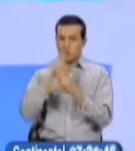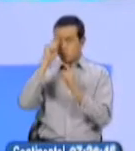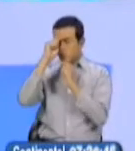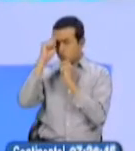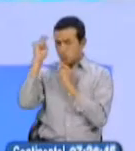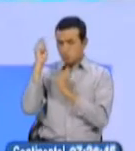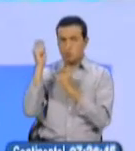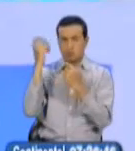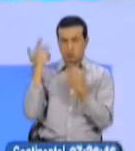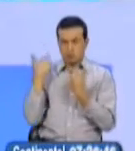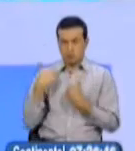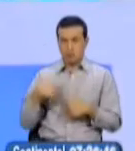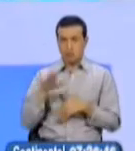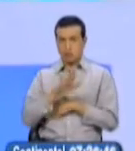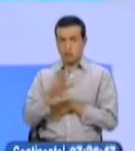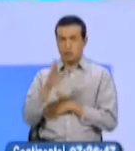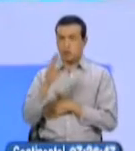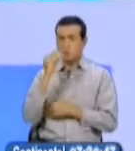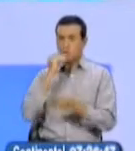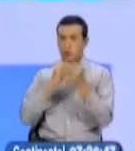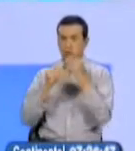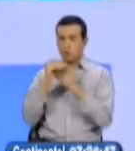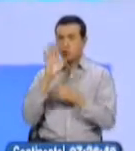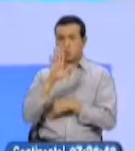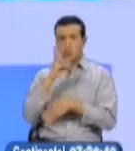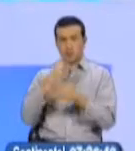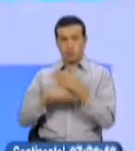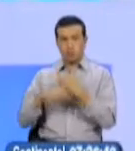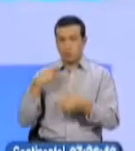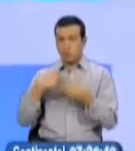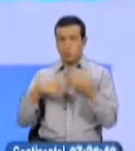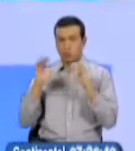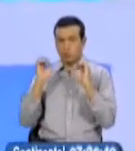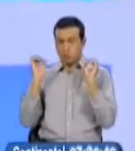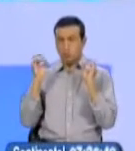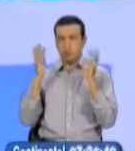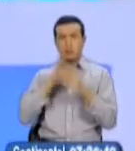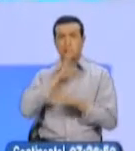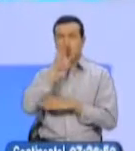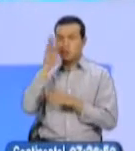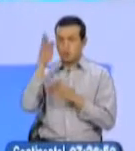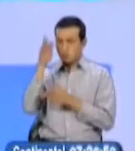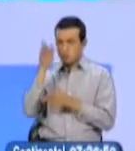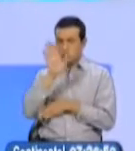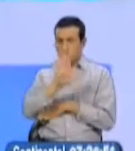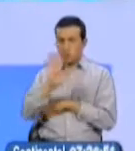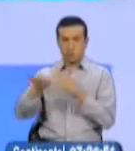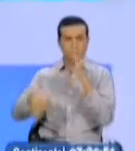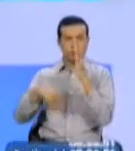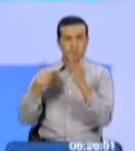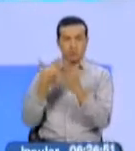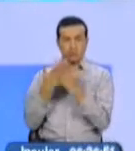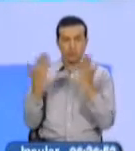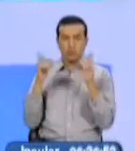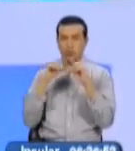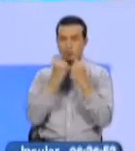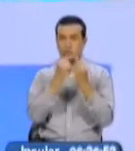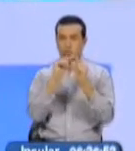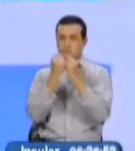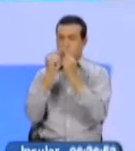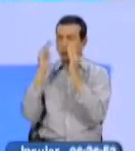y que pueden dar de comer a sus hijos sin ningún problema siempre estado preocupada por todos esos sectores